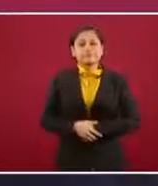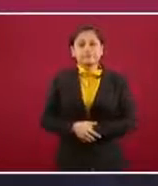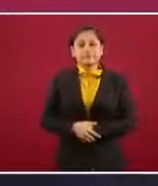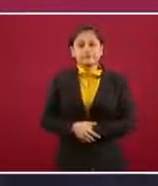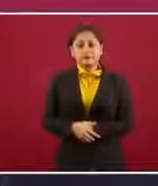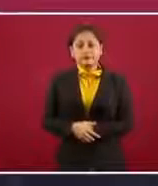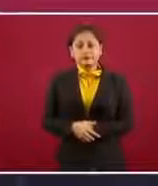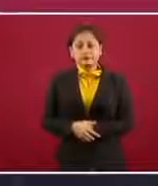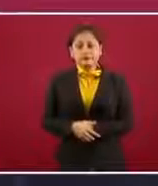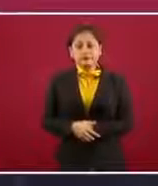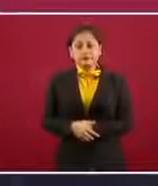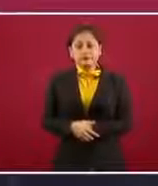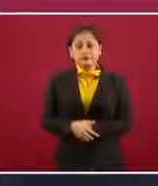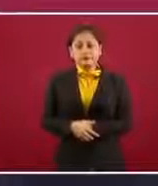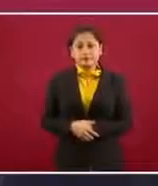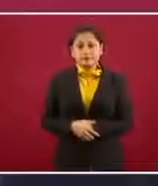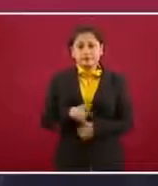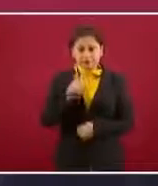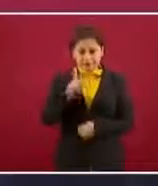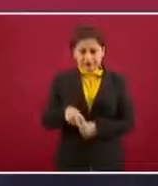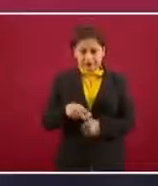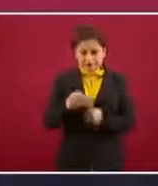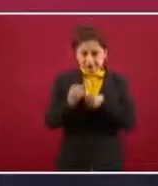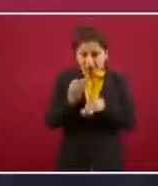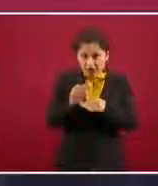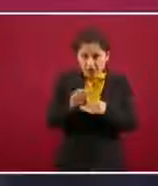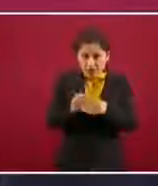Vamos a salir muy fortalecidos de esto,